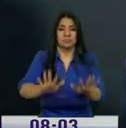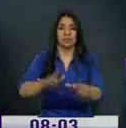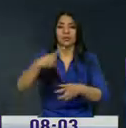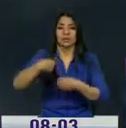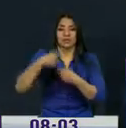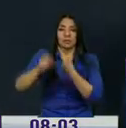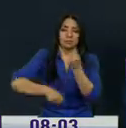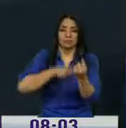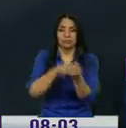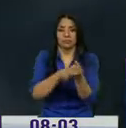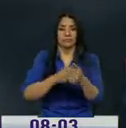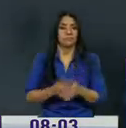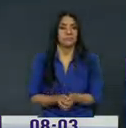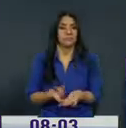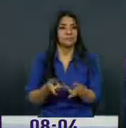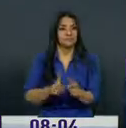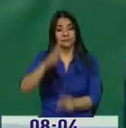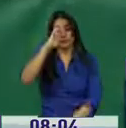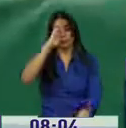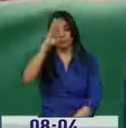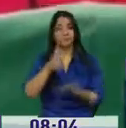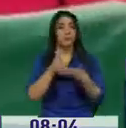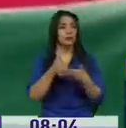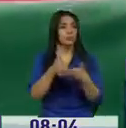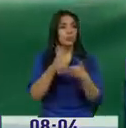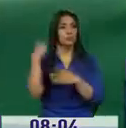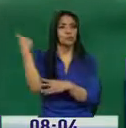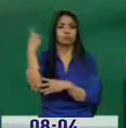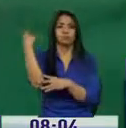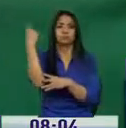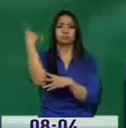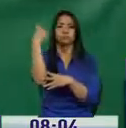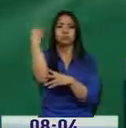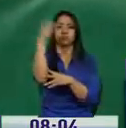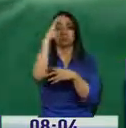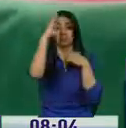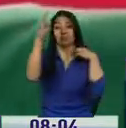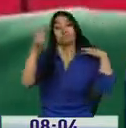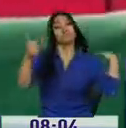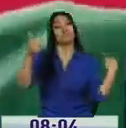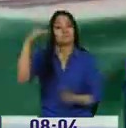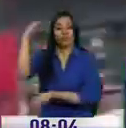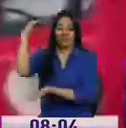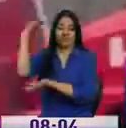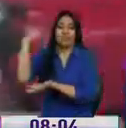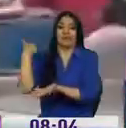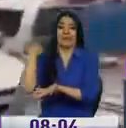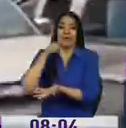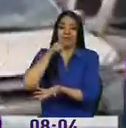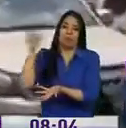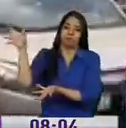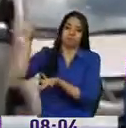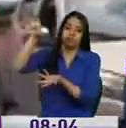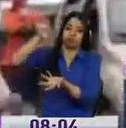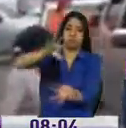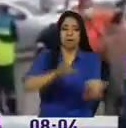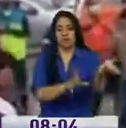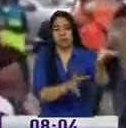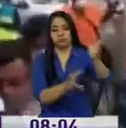Quito. Además, la Policía Nacional ayudó con el helicóptero de aéreo policial que posee Bambi Bucket con capacidad